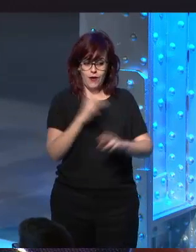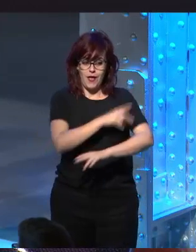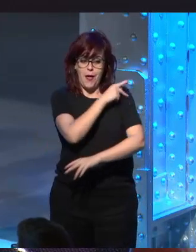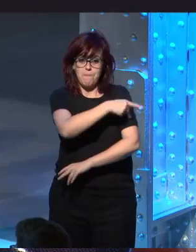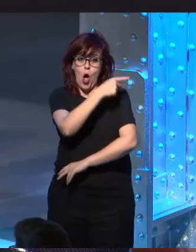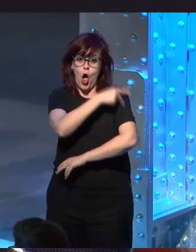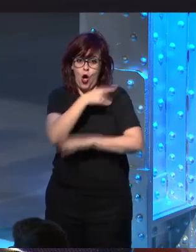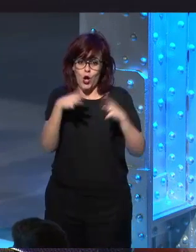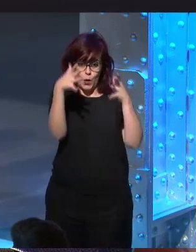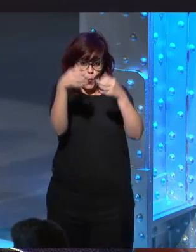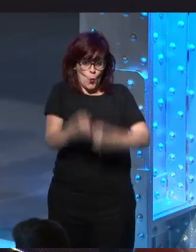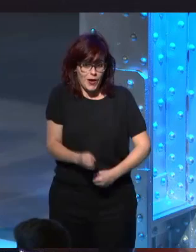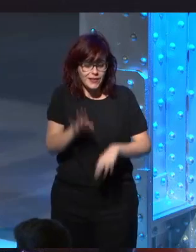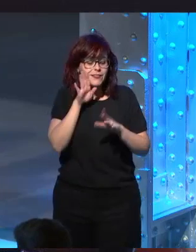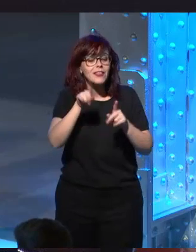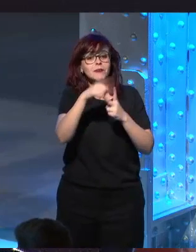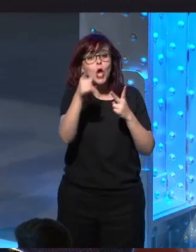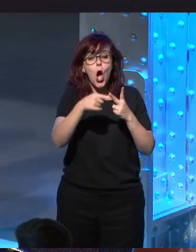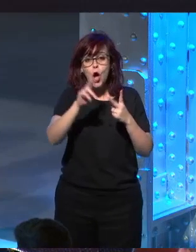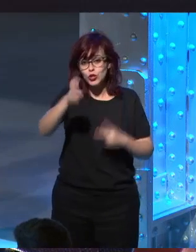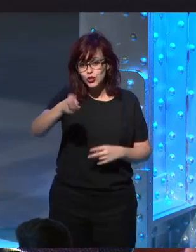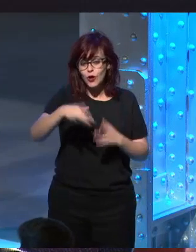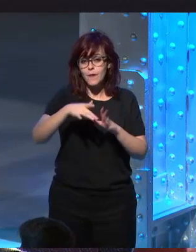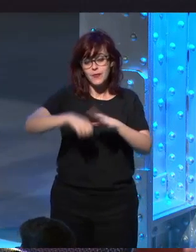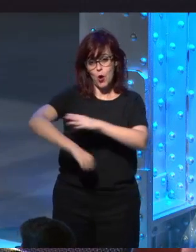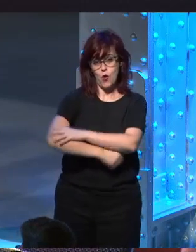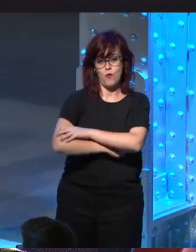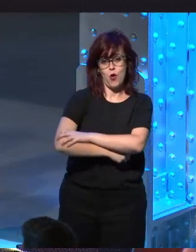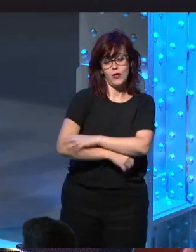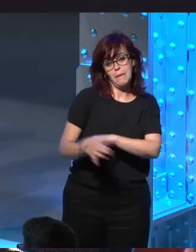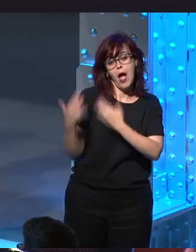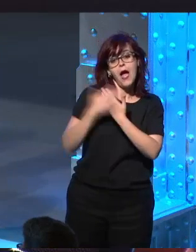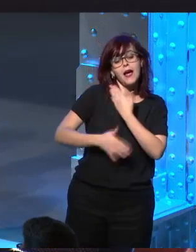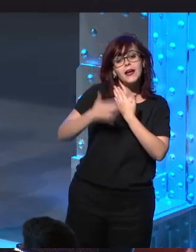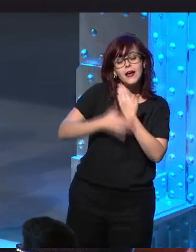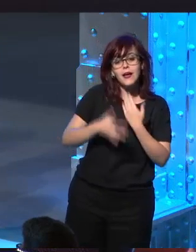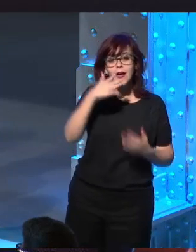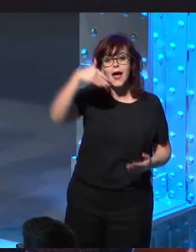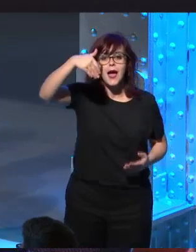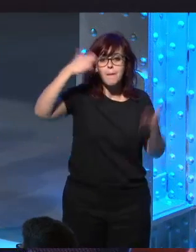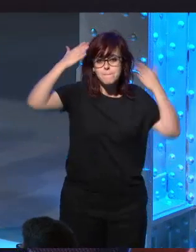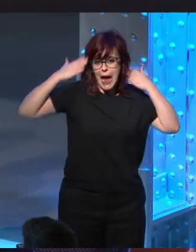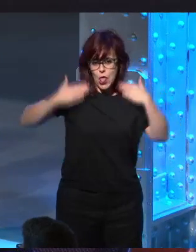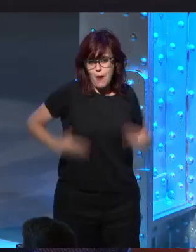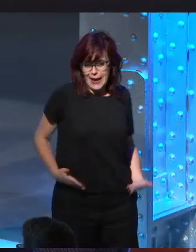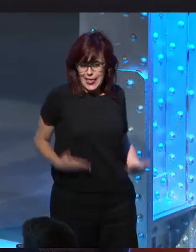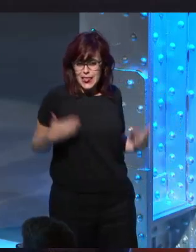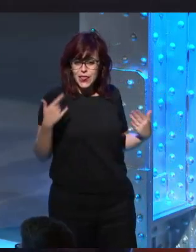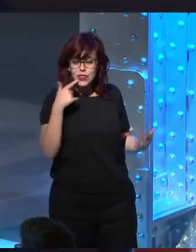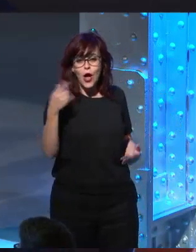Y luego tengo otra que esa vale más dinero, que estamos cogidos del brazo, muy cariñosos, Mario Vaquerizo, Belén Esteban y